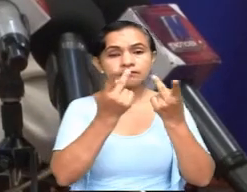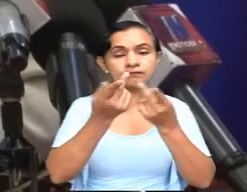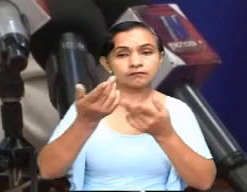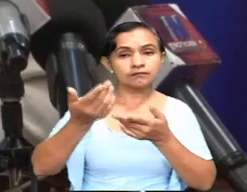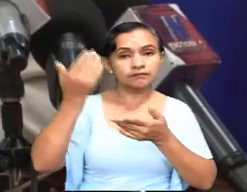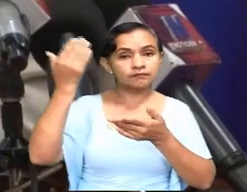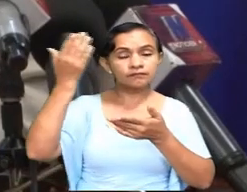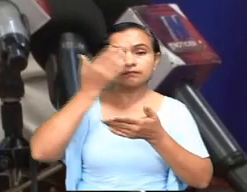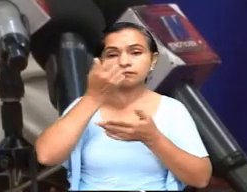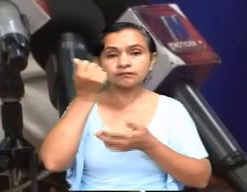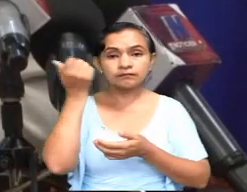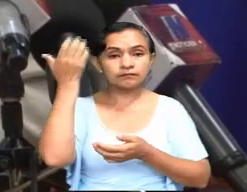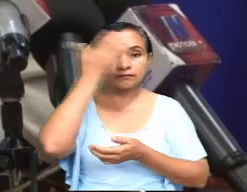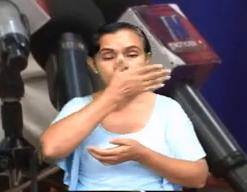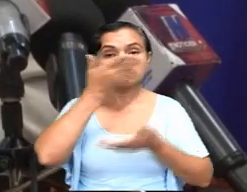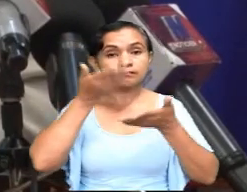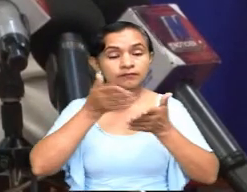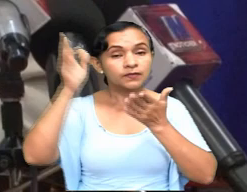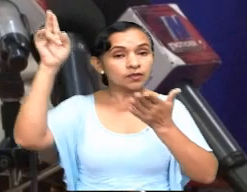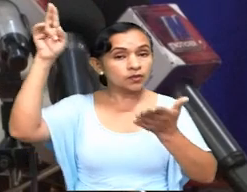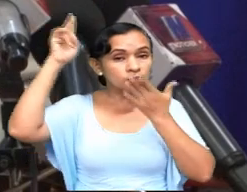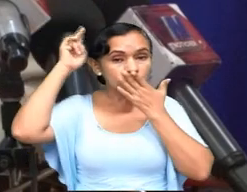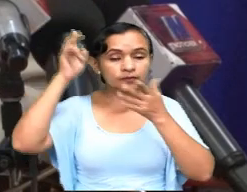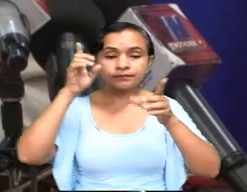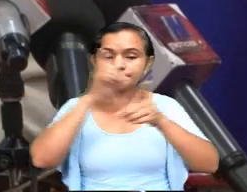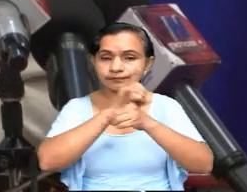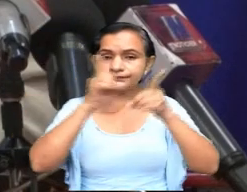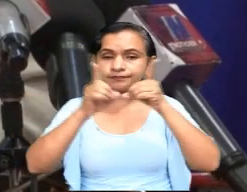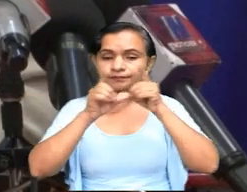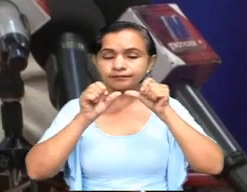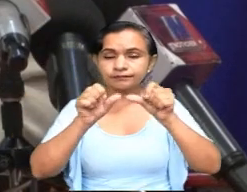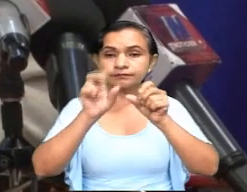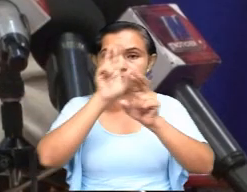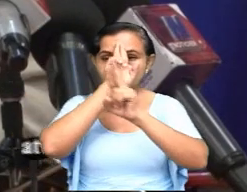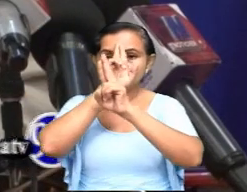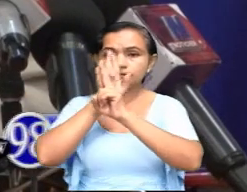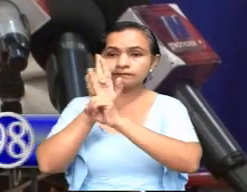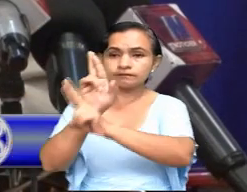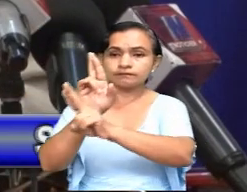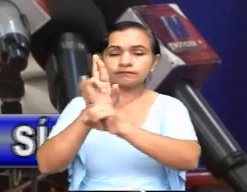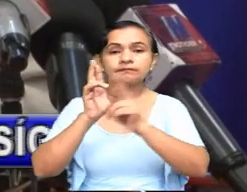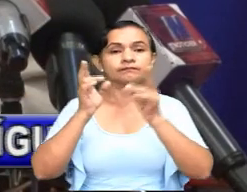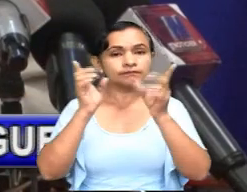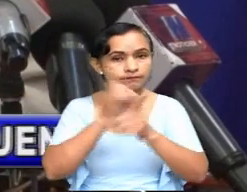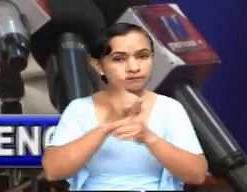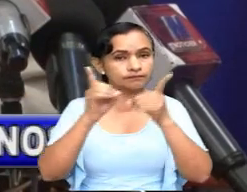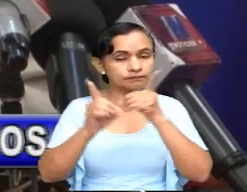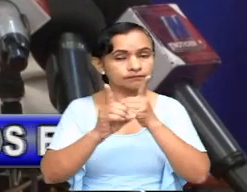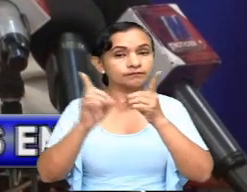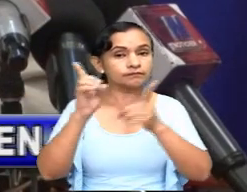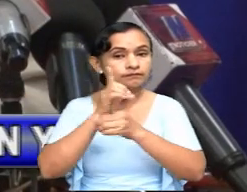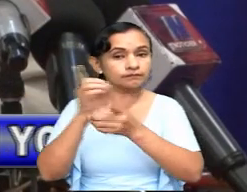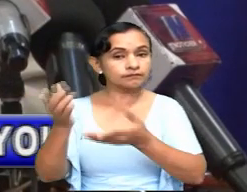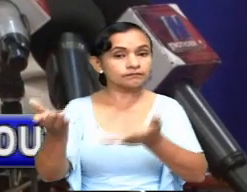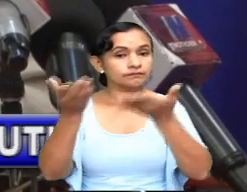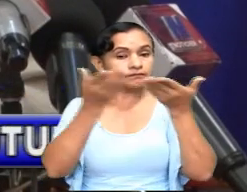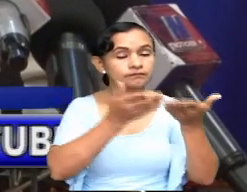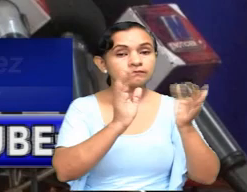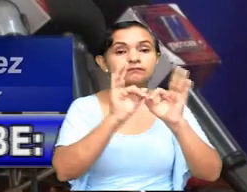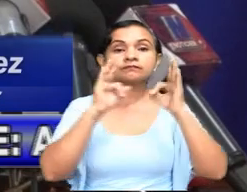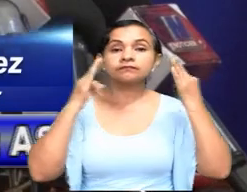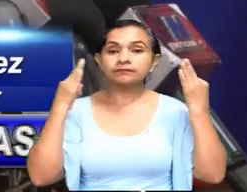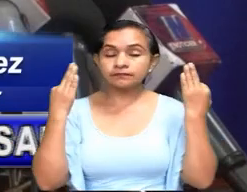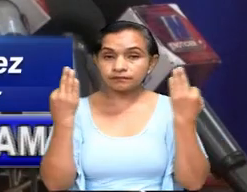originarios y afrodescendientes deben seguir siendo respetados y deben alimentar esta gran